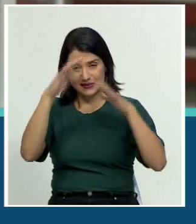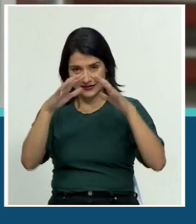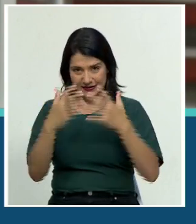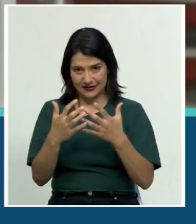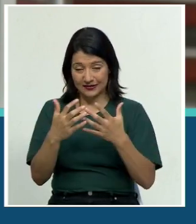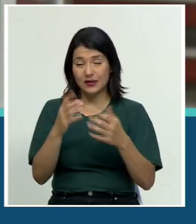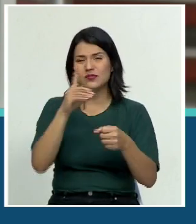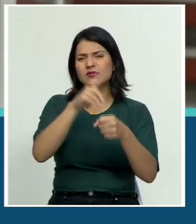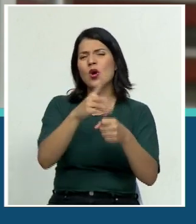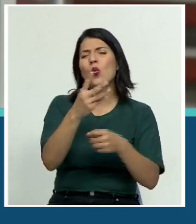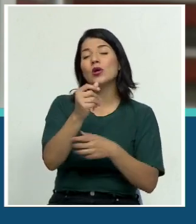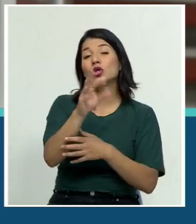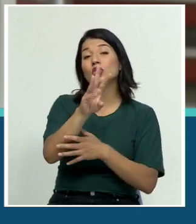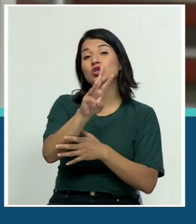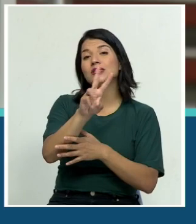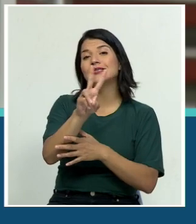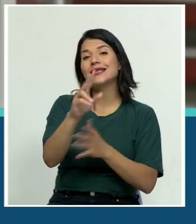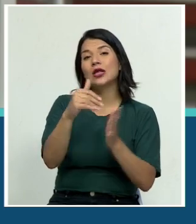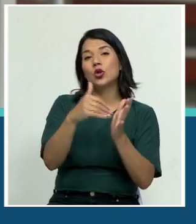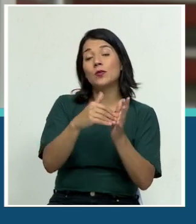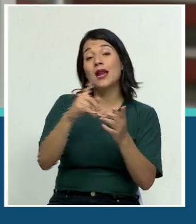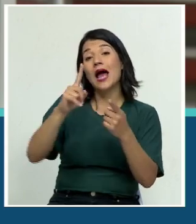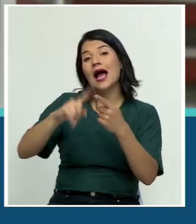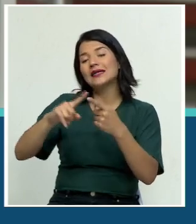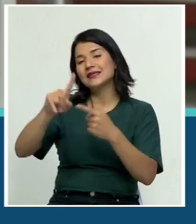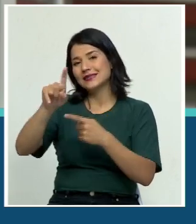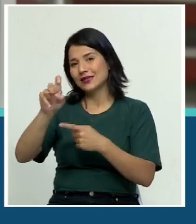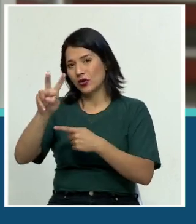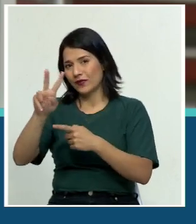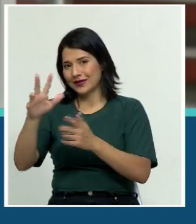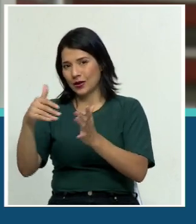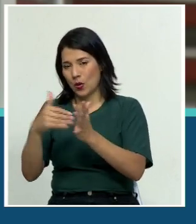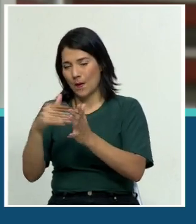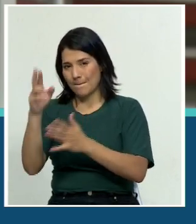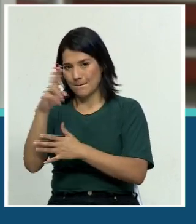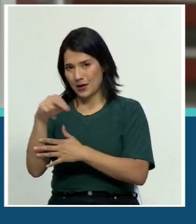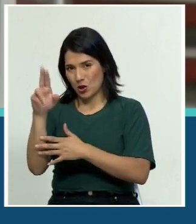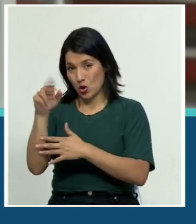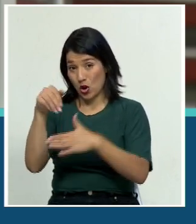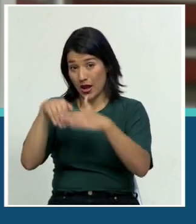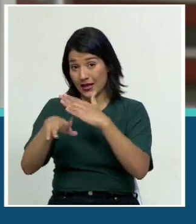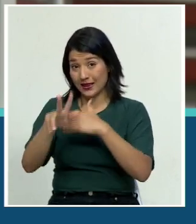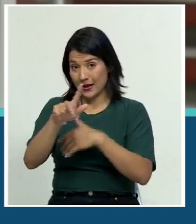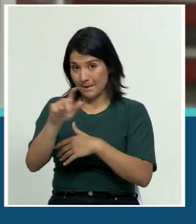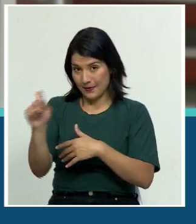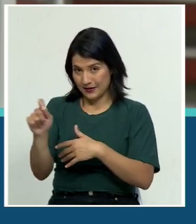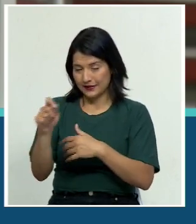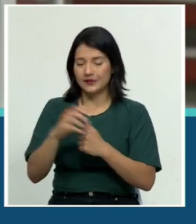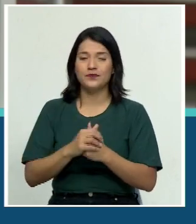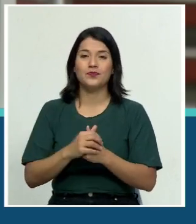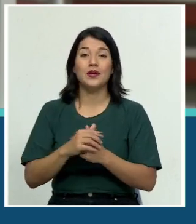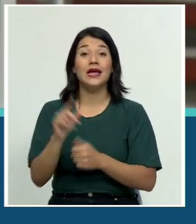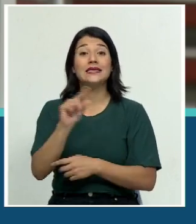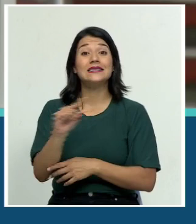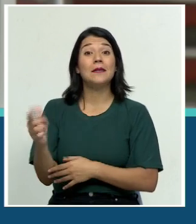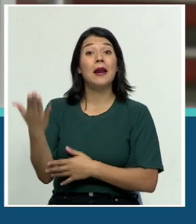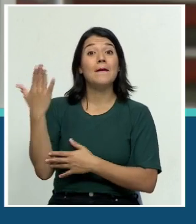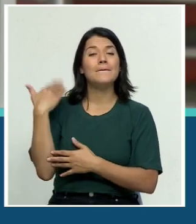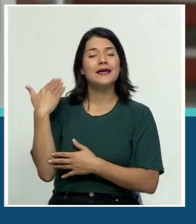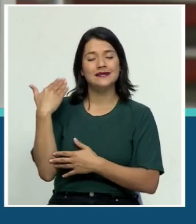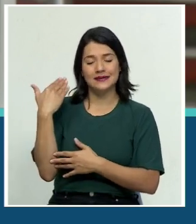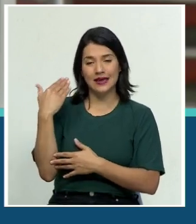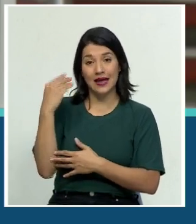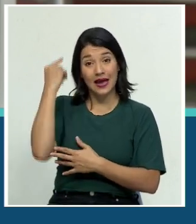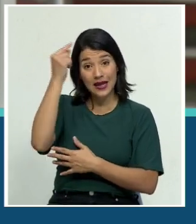y los 125,000 colones en un plazo de 3 meses. La semana pasada, precisamente, el gobierno